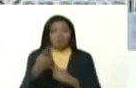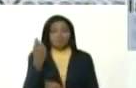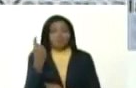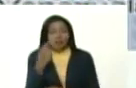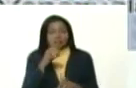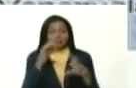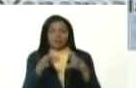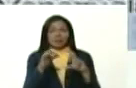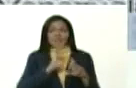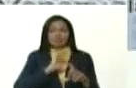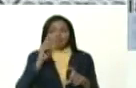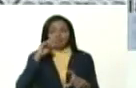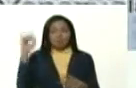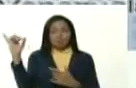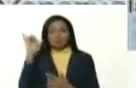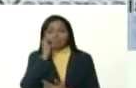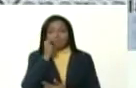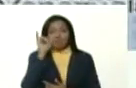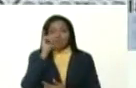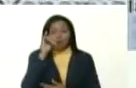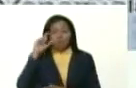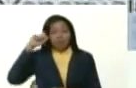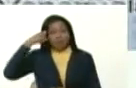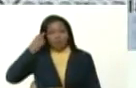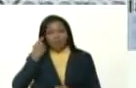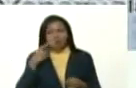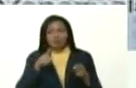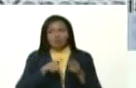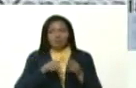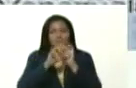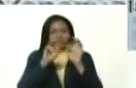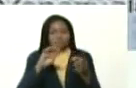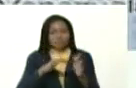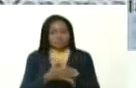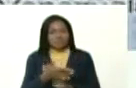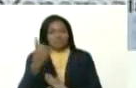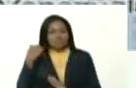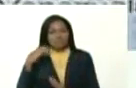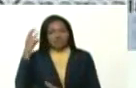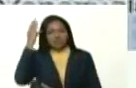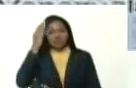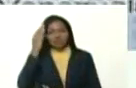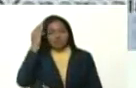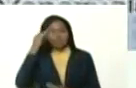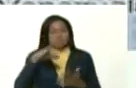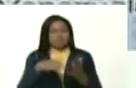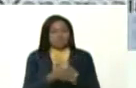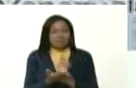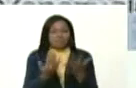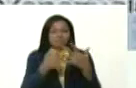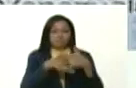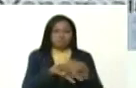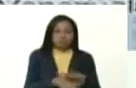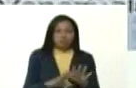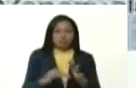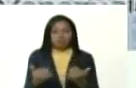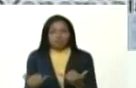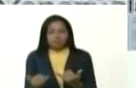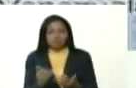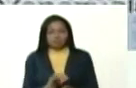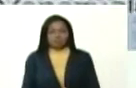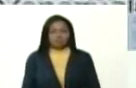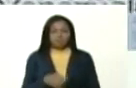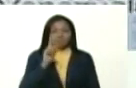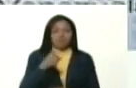de la patria. Vamos a ver un video para recordar y tener conciencia integrada y plena de lo que ha